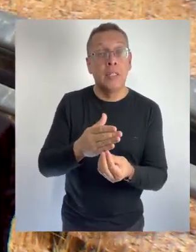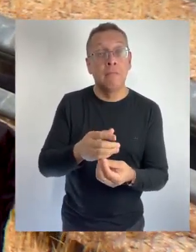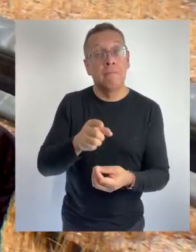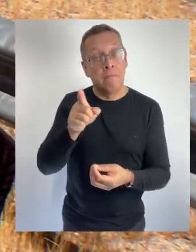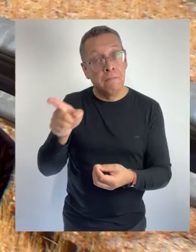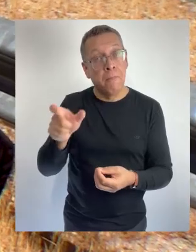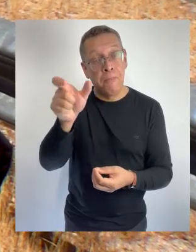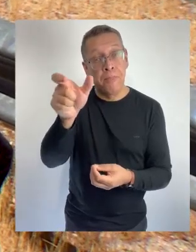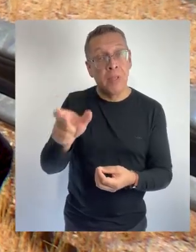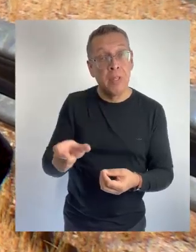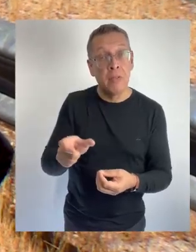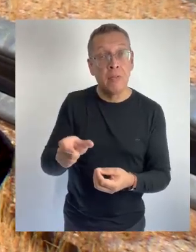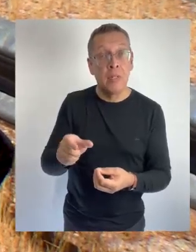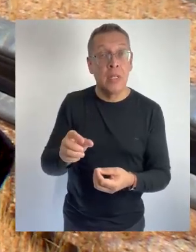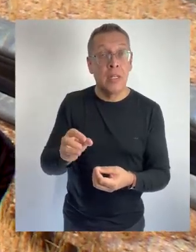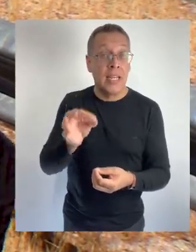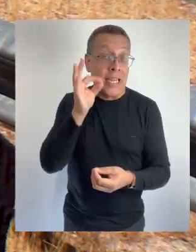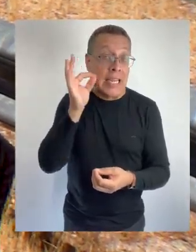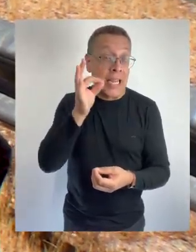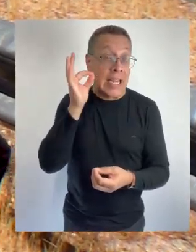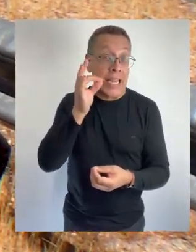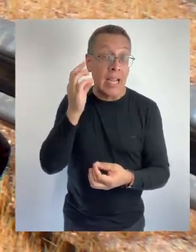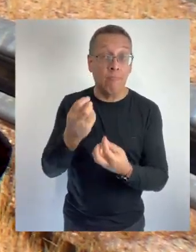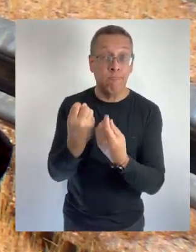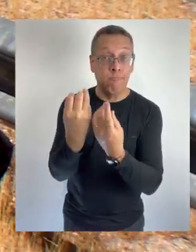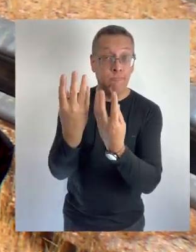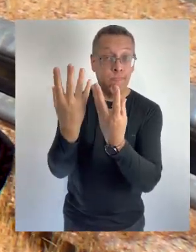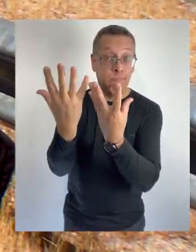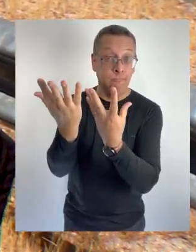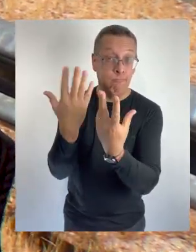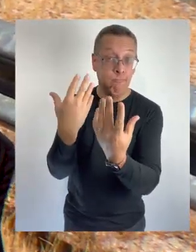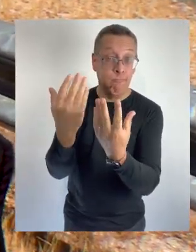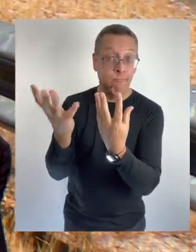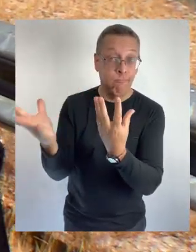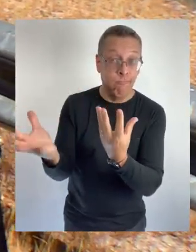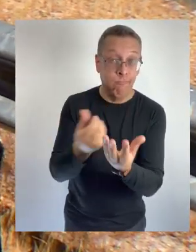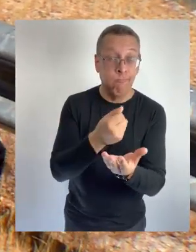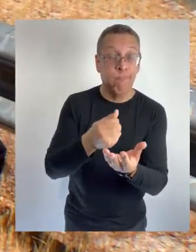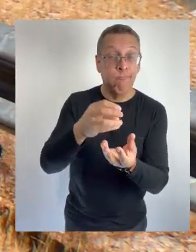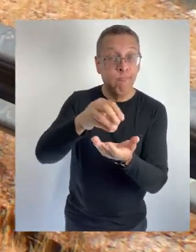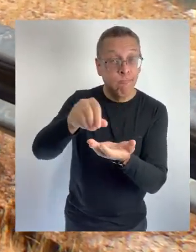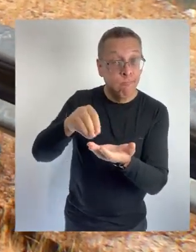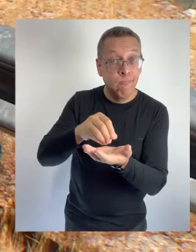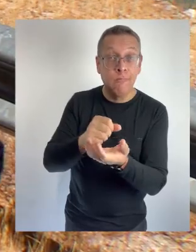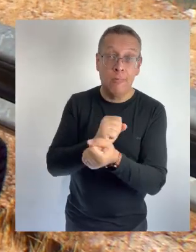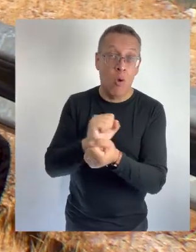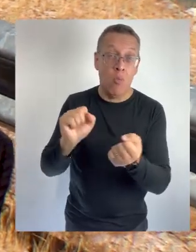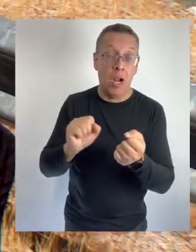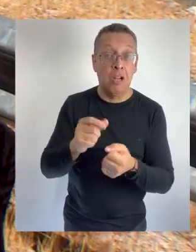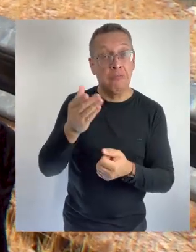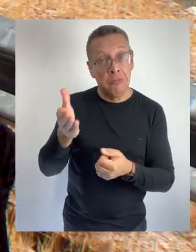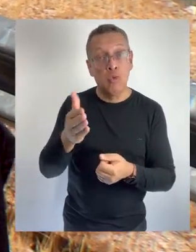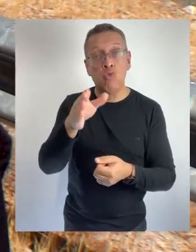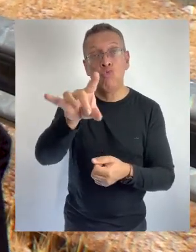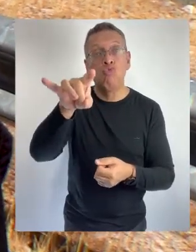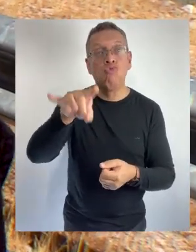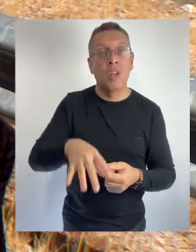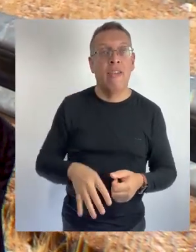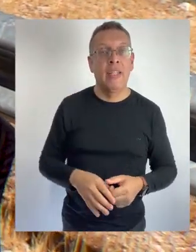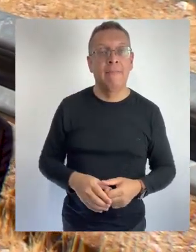así que por eso que tenemos hartas cosas que aprender de ti. Acá, como tú ves, yo no tomo solo